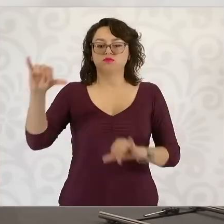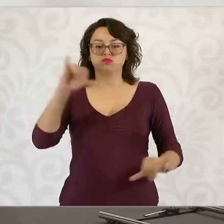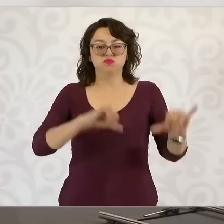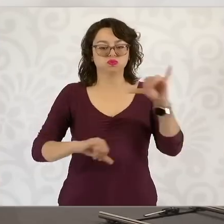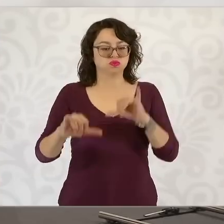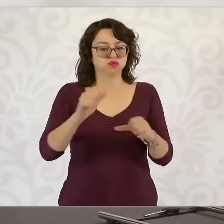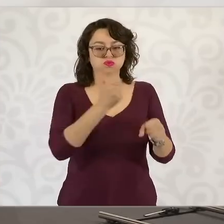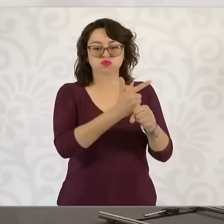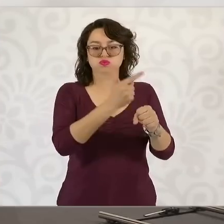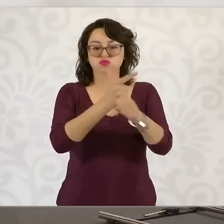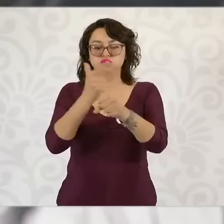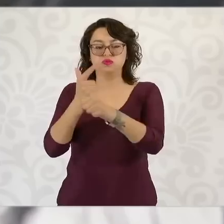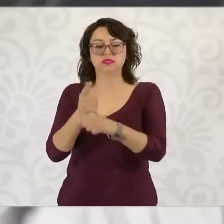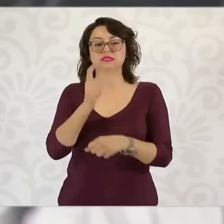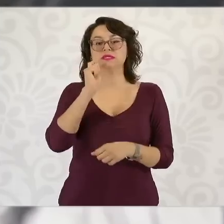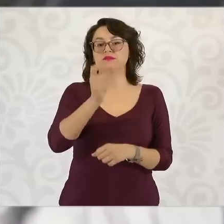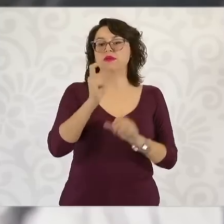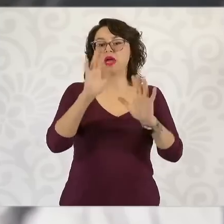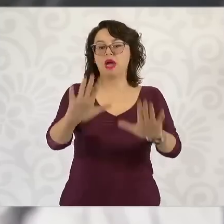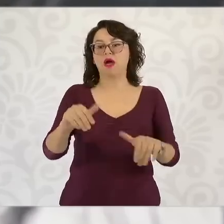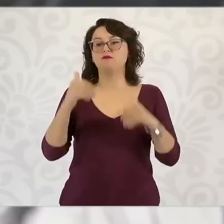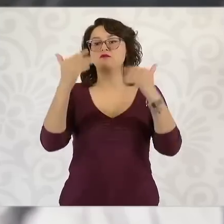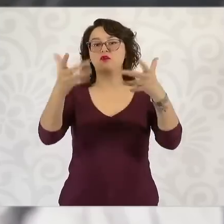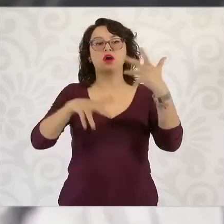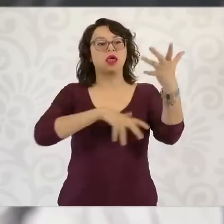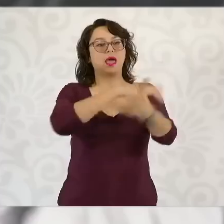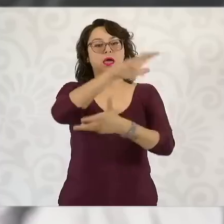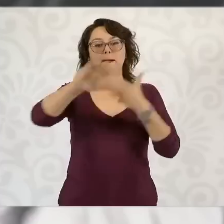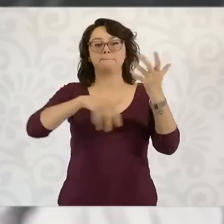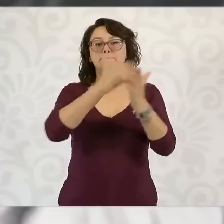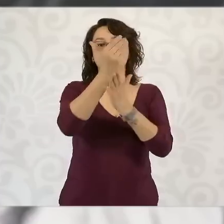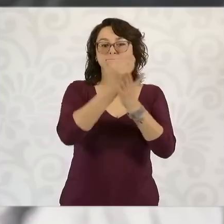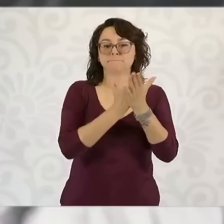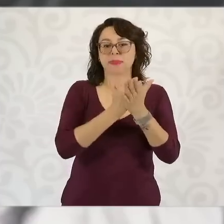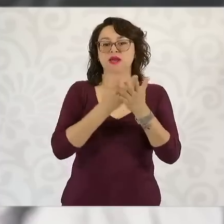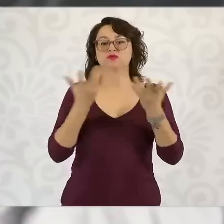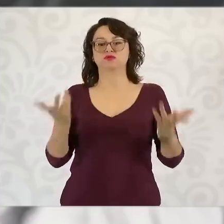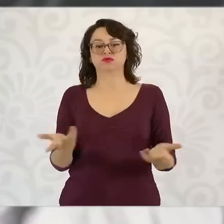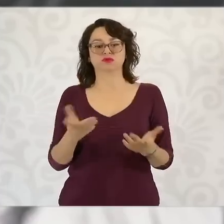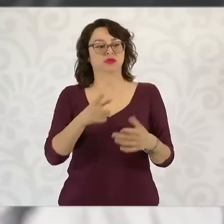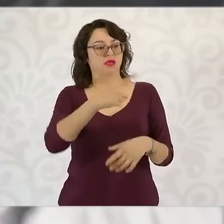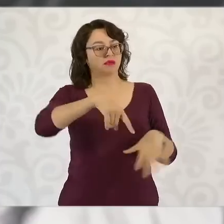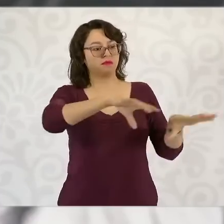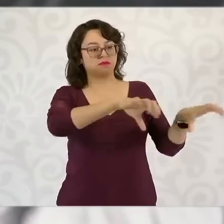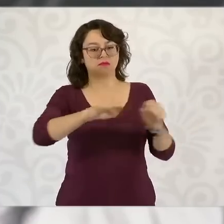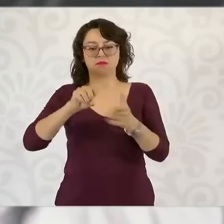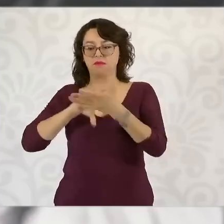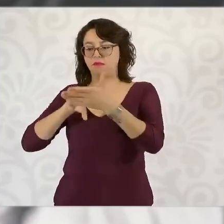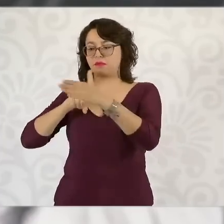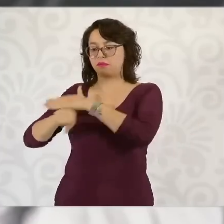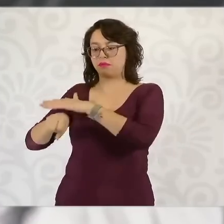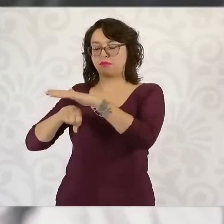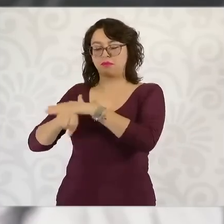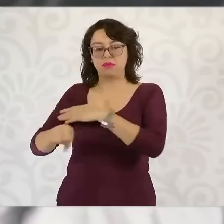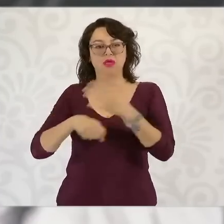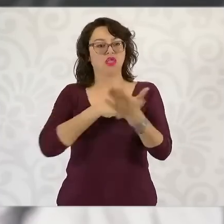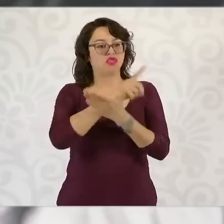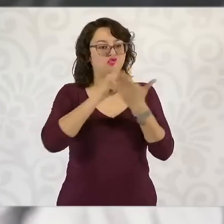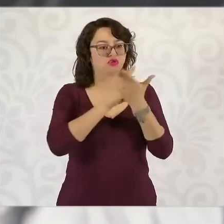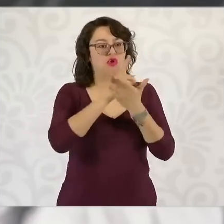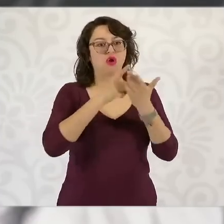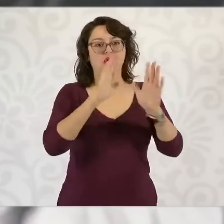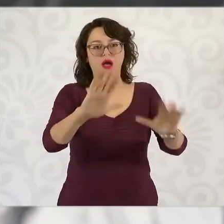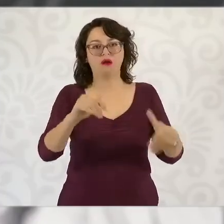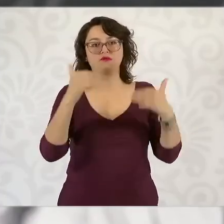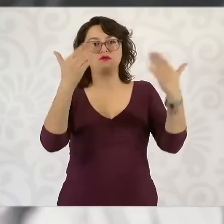se traducen en menos violencia en las calles, menos delincuentes afectando la tranquilidad de las familias, menos sustancias dañinas que ponen en riesgo la